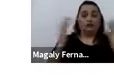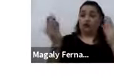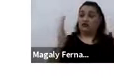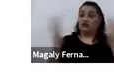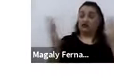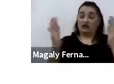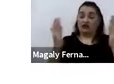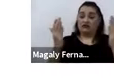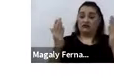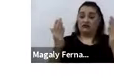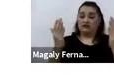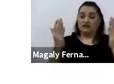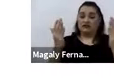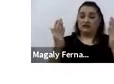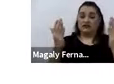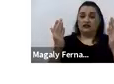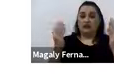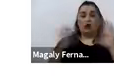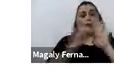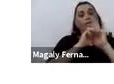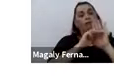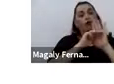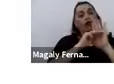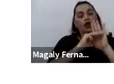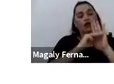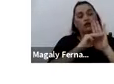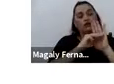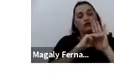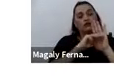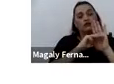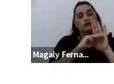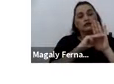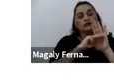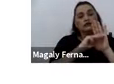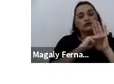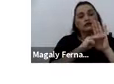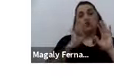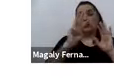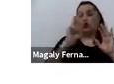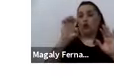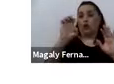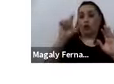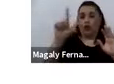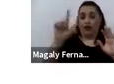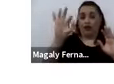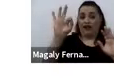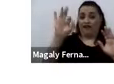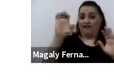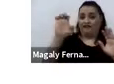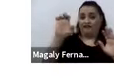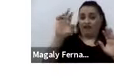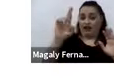es los modelos de welfare,